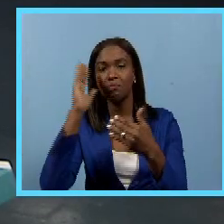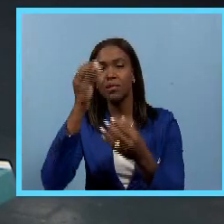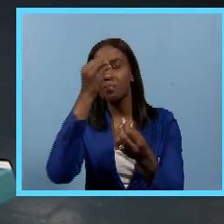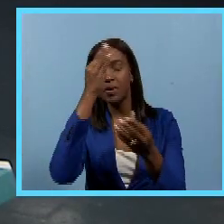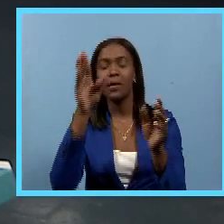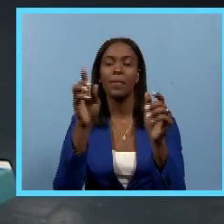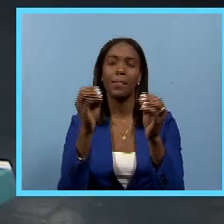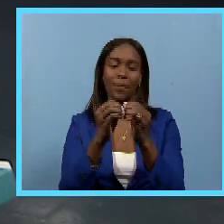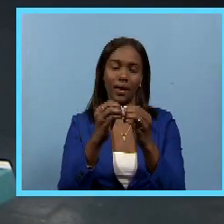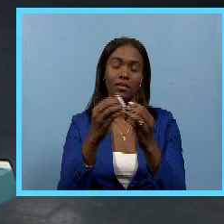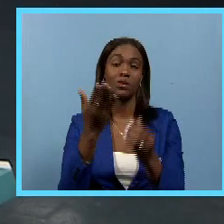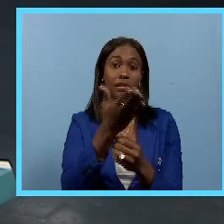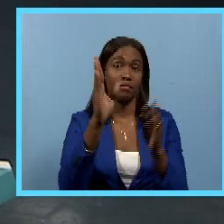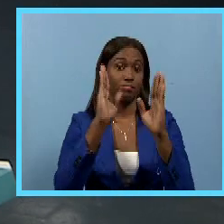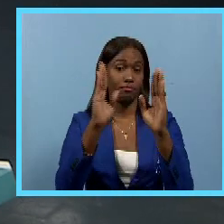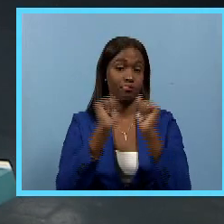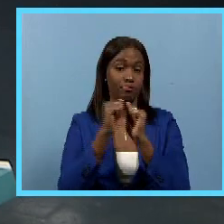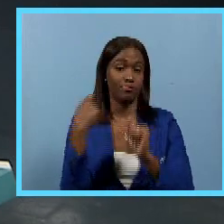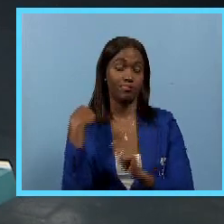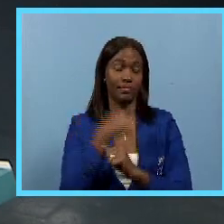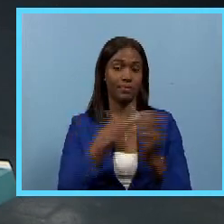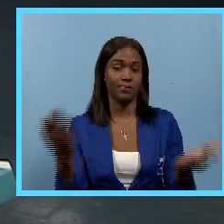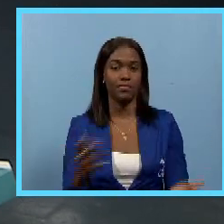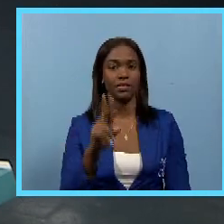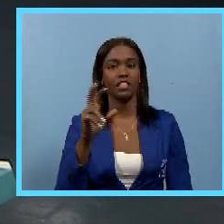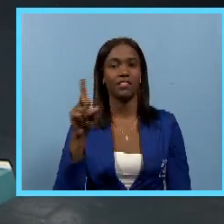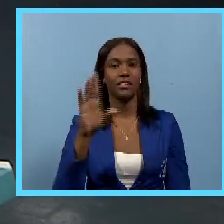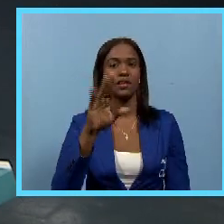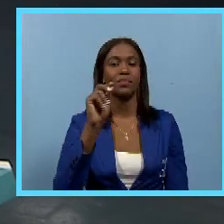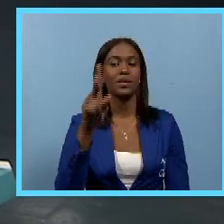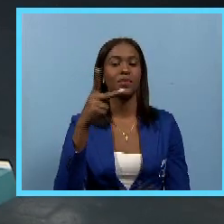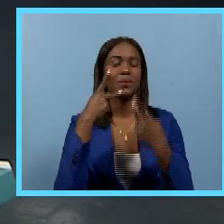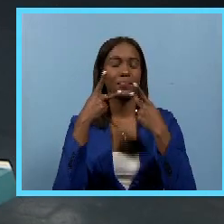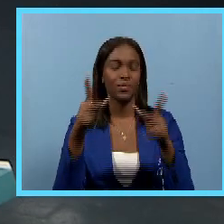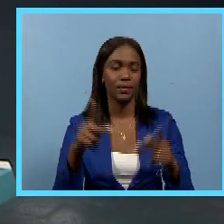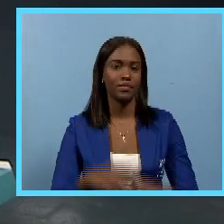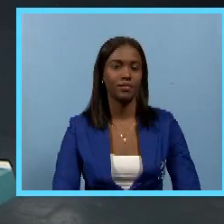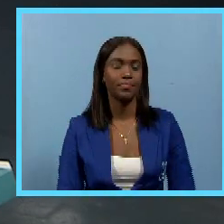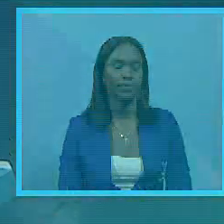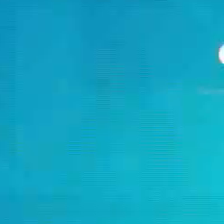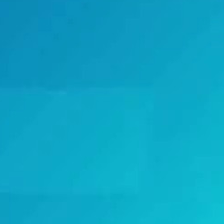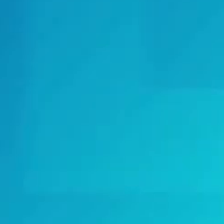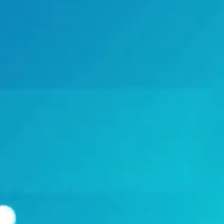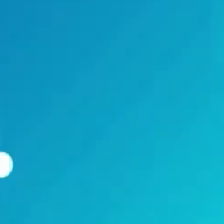dando seguimiento. Usted se queda con toda la programación de RTVD, tu televisión pública.